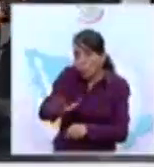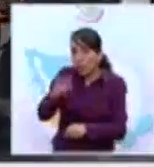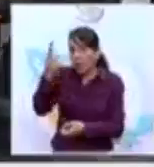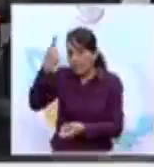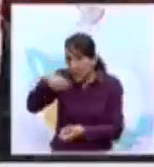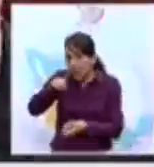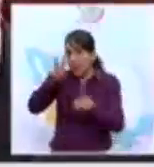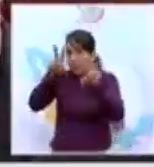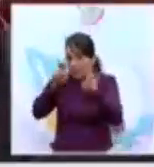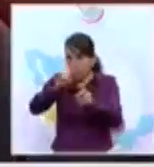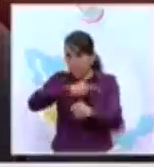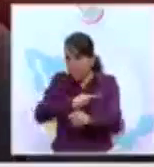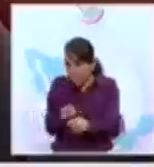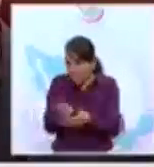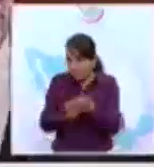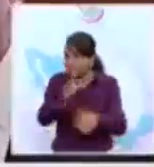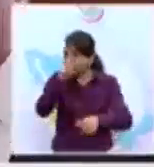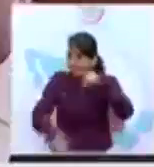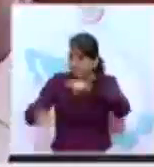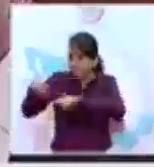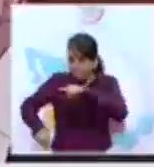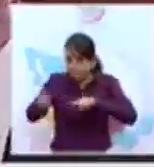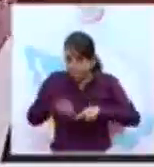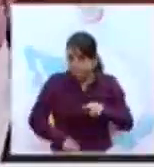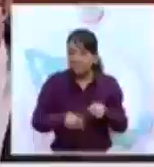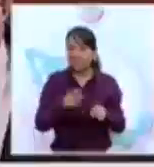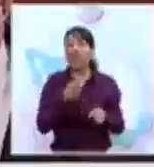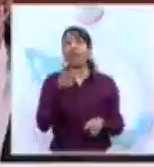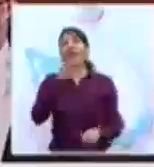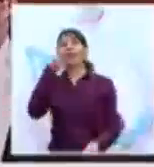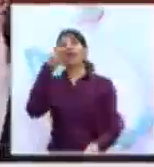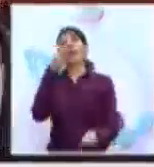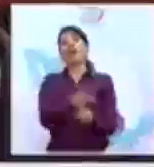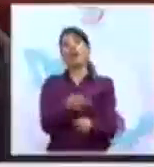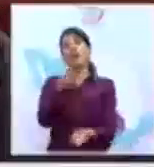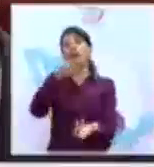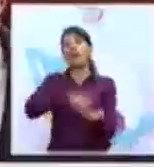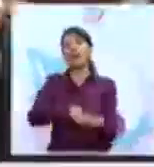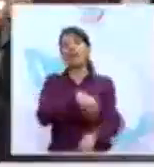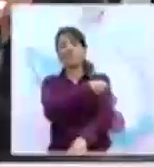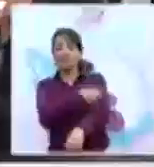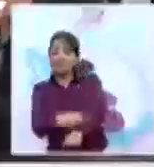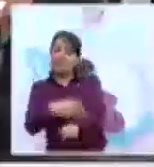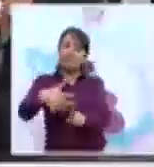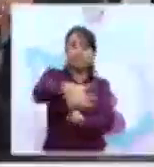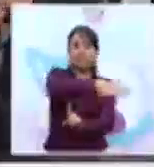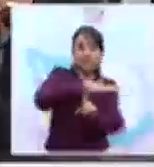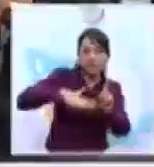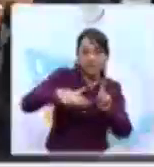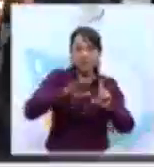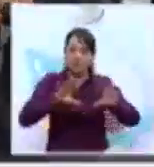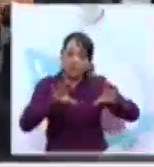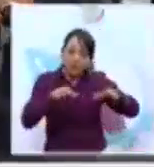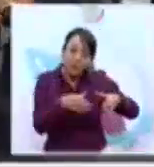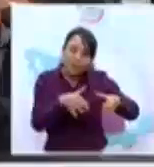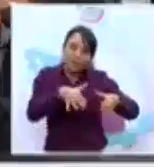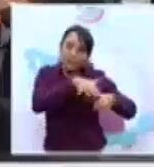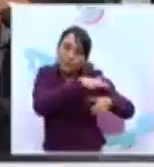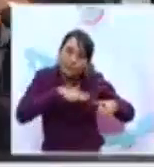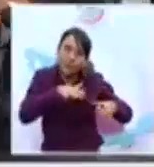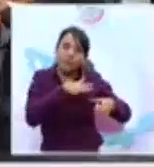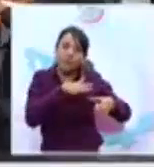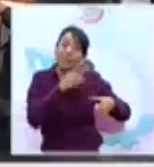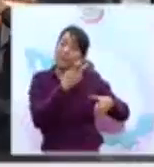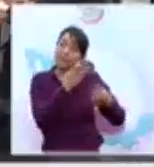ve que el factor, la cohesión familiar y los factores comunitarios del entorno inmediato, cómo se organiza, son piezas clave.